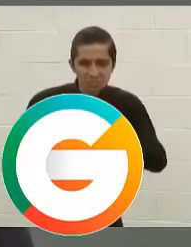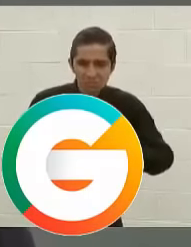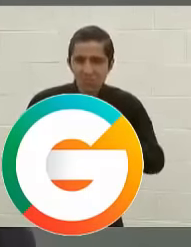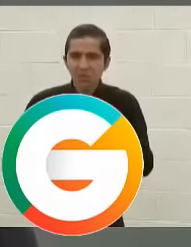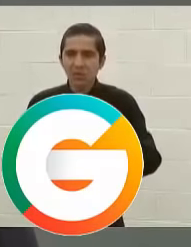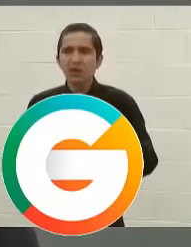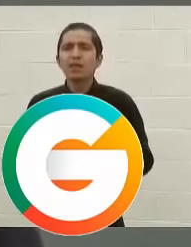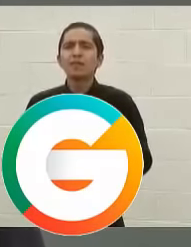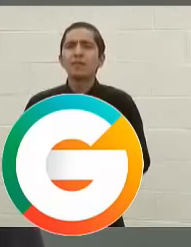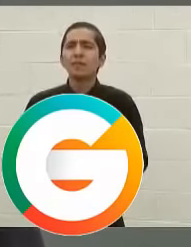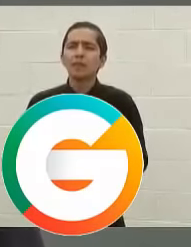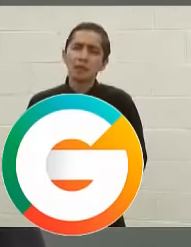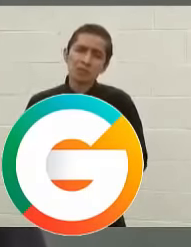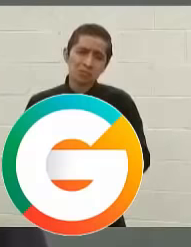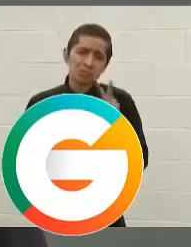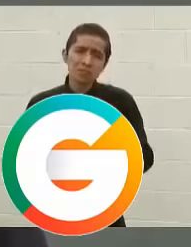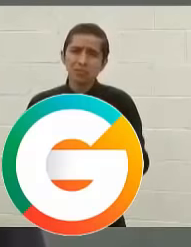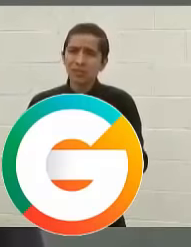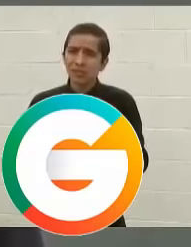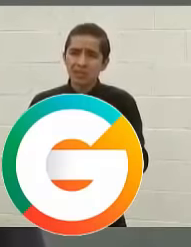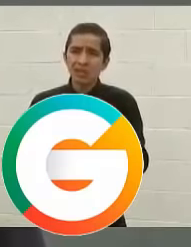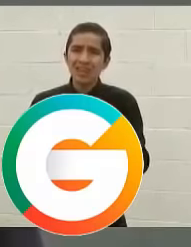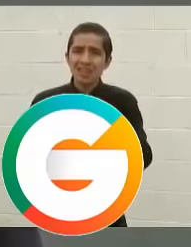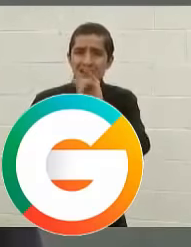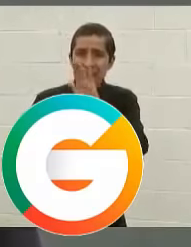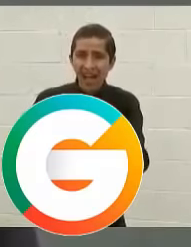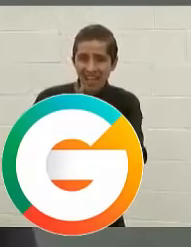igual. Y efectivamente, en las